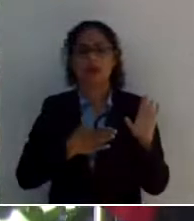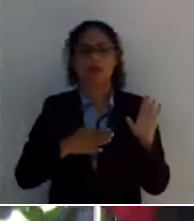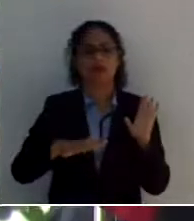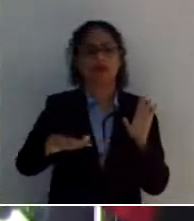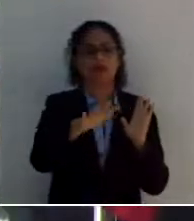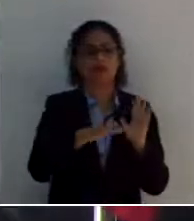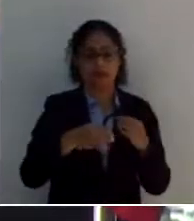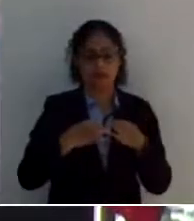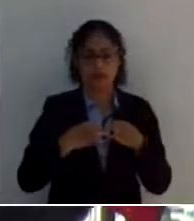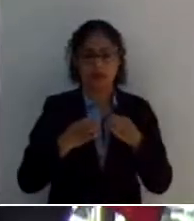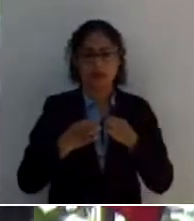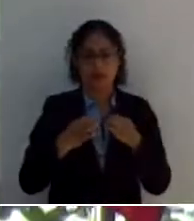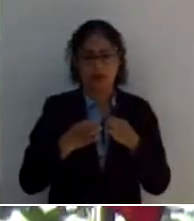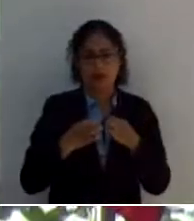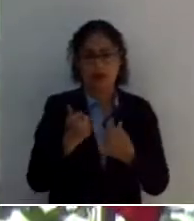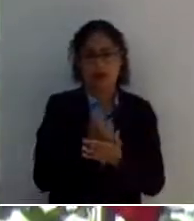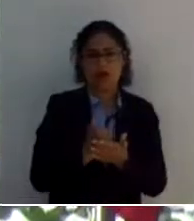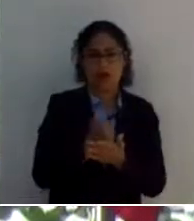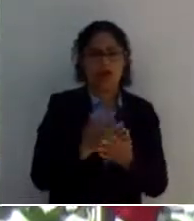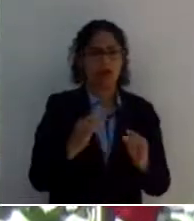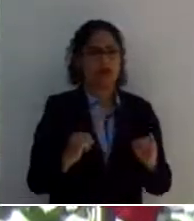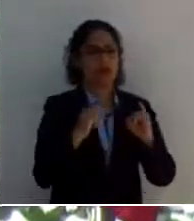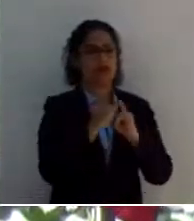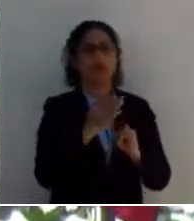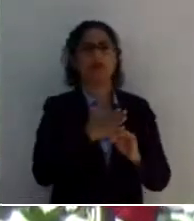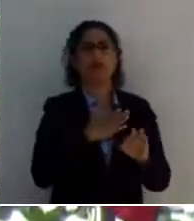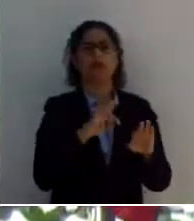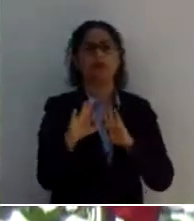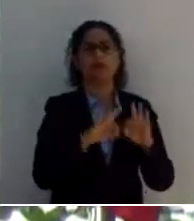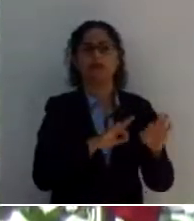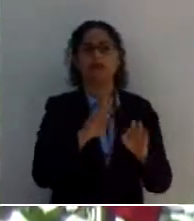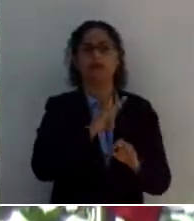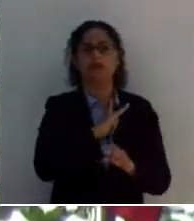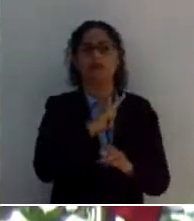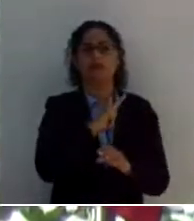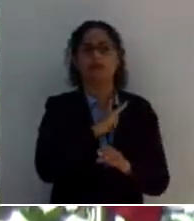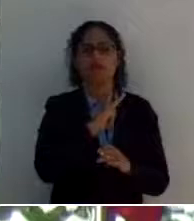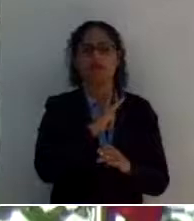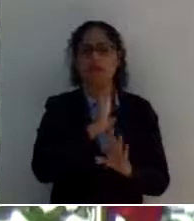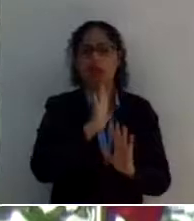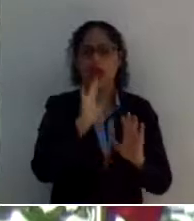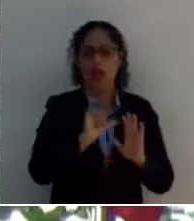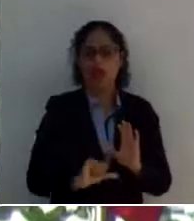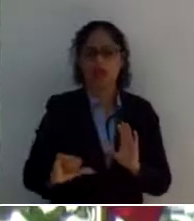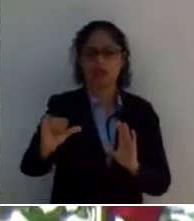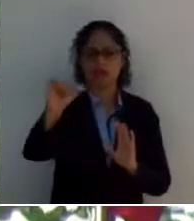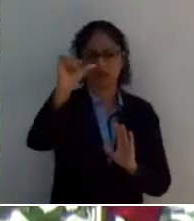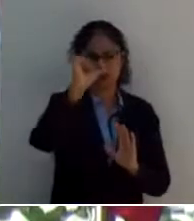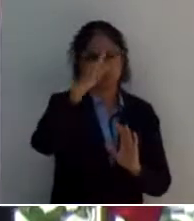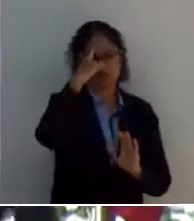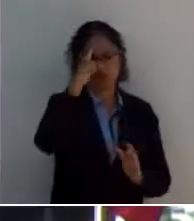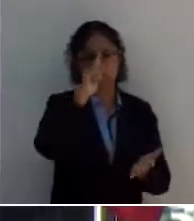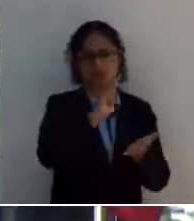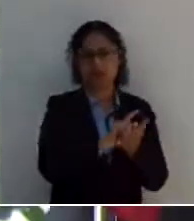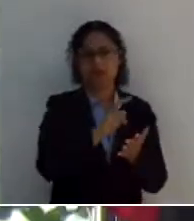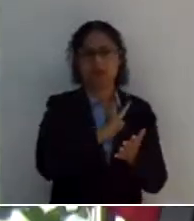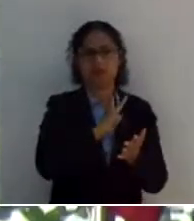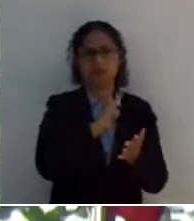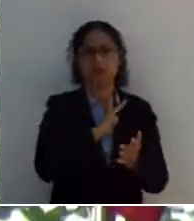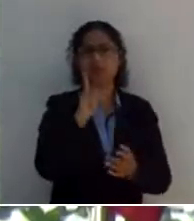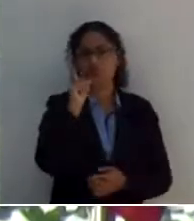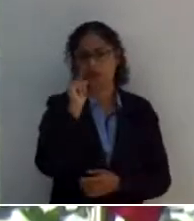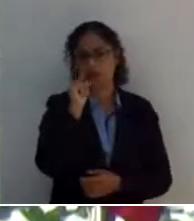el uniforme, con la institución y con la vocación que nos llevó a decidir ser